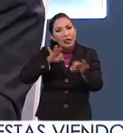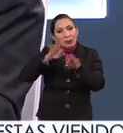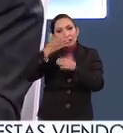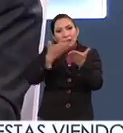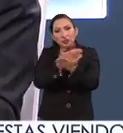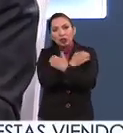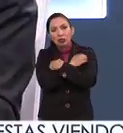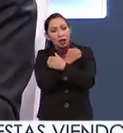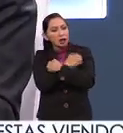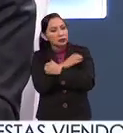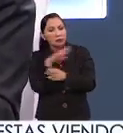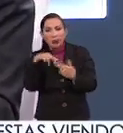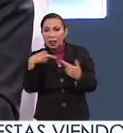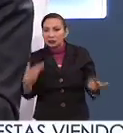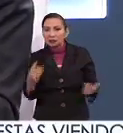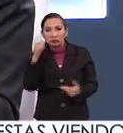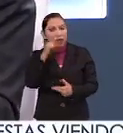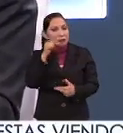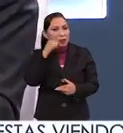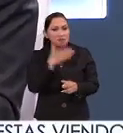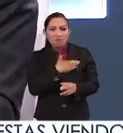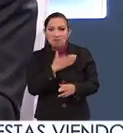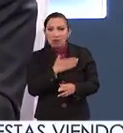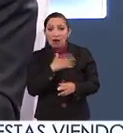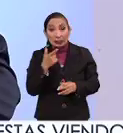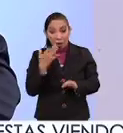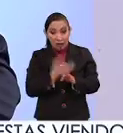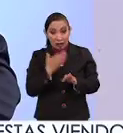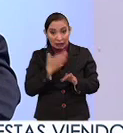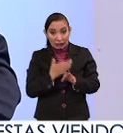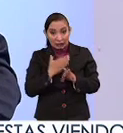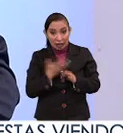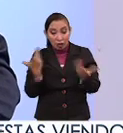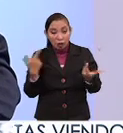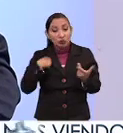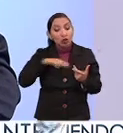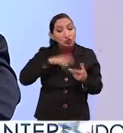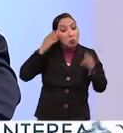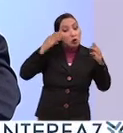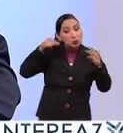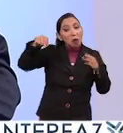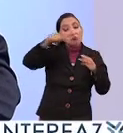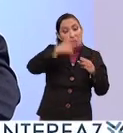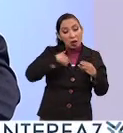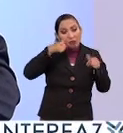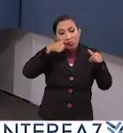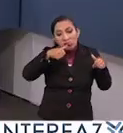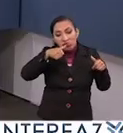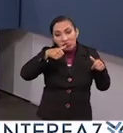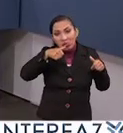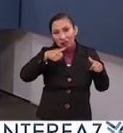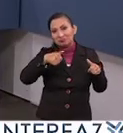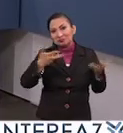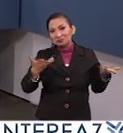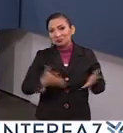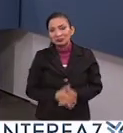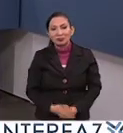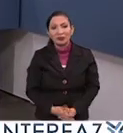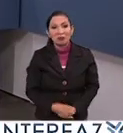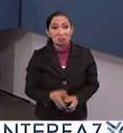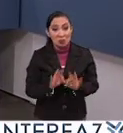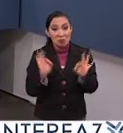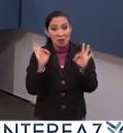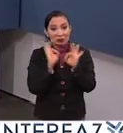servicios educativos, y bueno, la relación pues siempre ha sido muy buena, y actualmente pues somos uno de los museos que creo que todo el mundo le pone el ojo, ¿no? Claro, pues